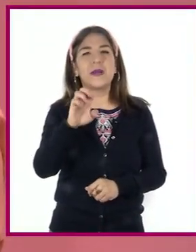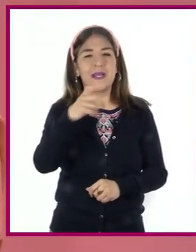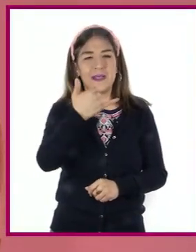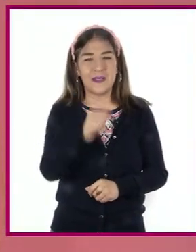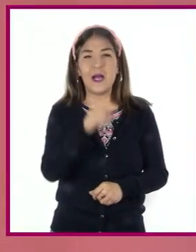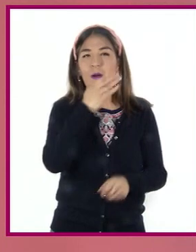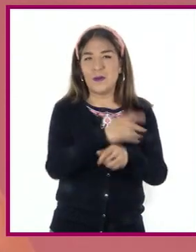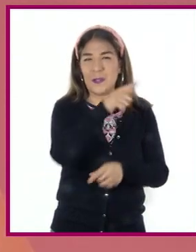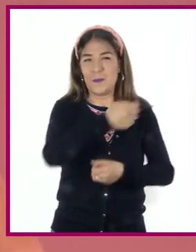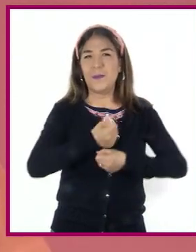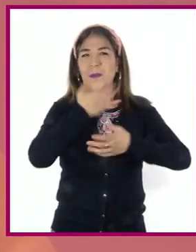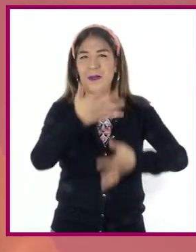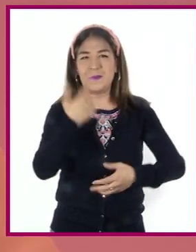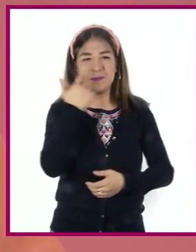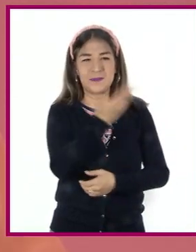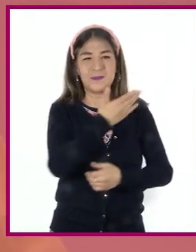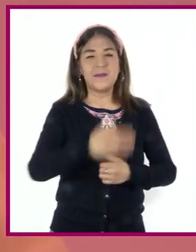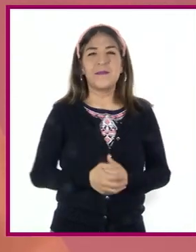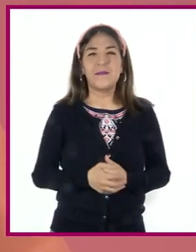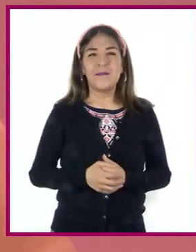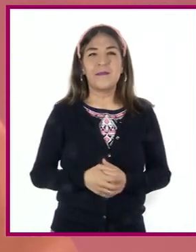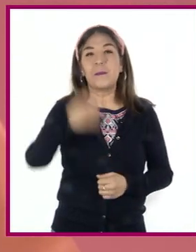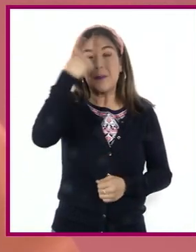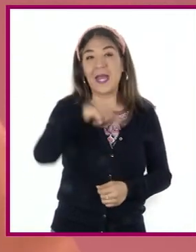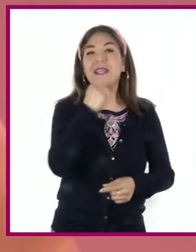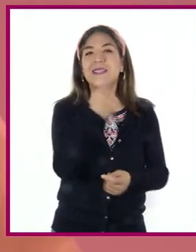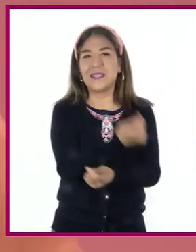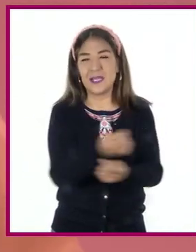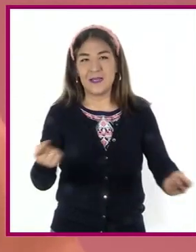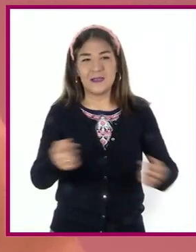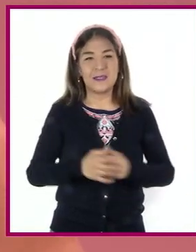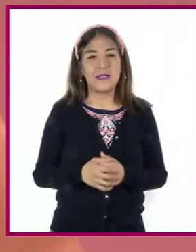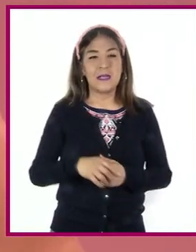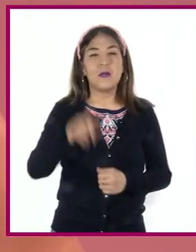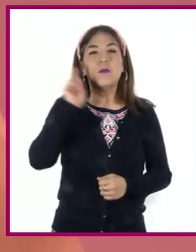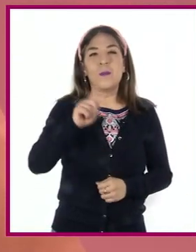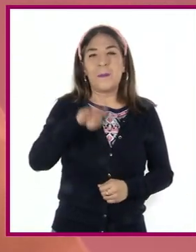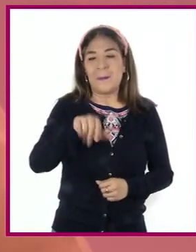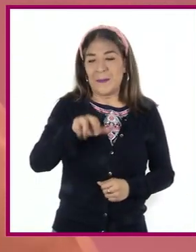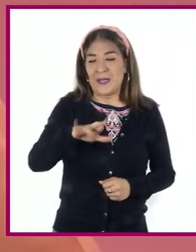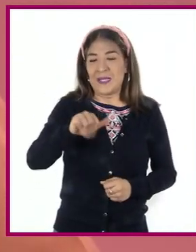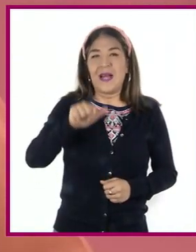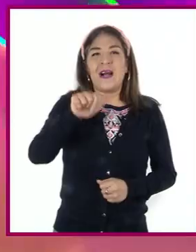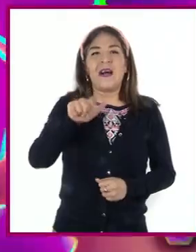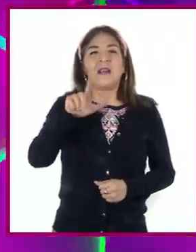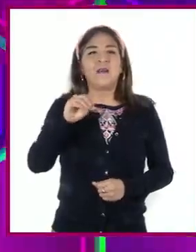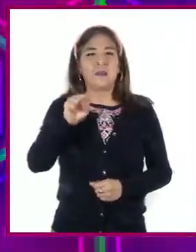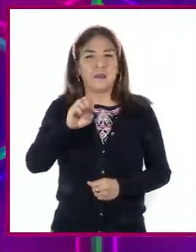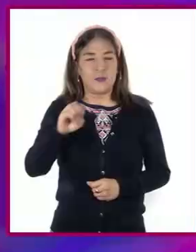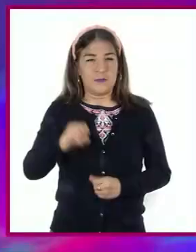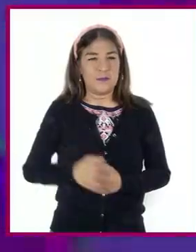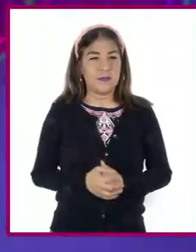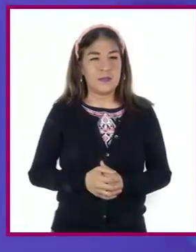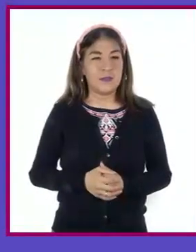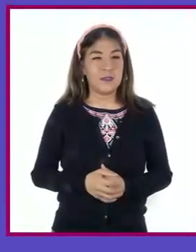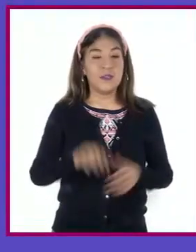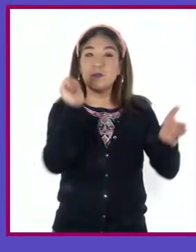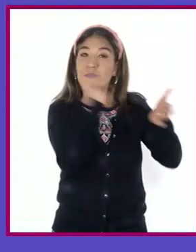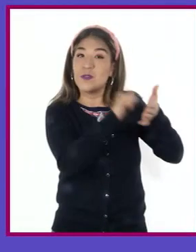¡Qué viejos son los lagartos! ¡Ay, cómo lloran y lloran! ¡Ay, ay, cómo están llorando!